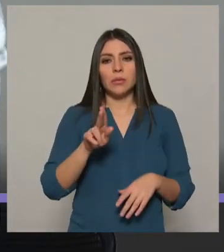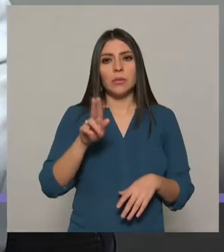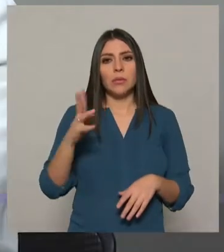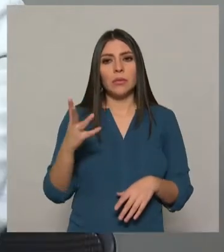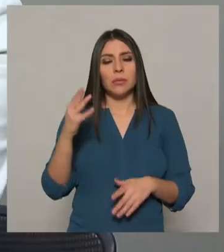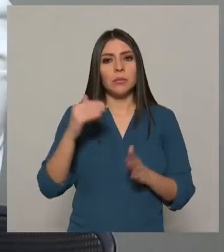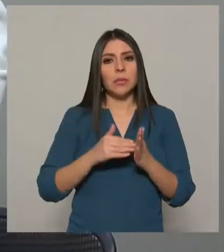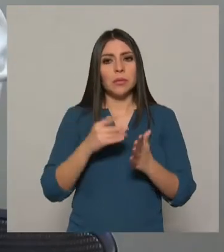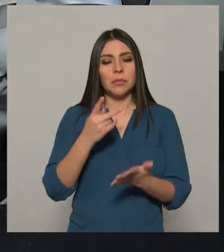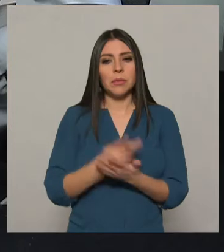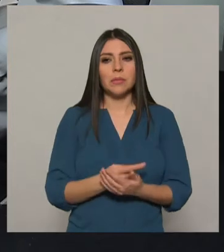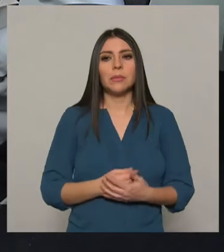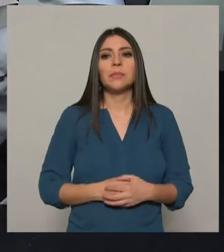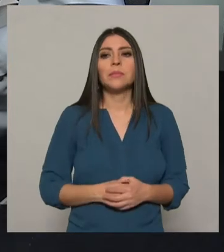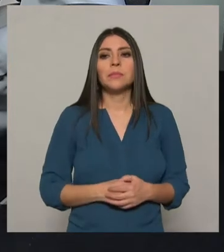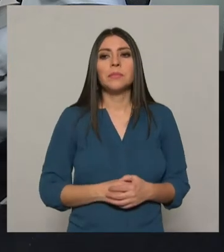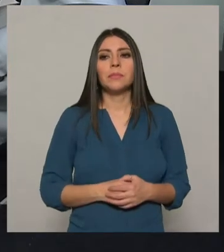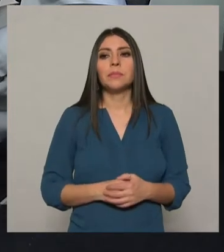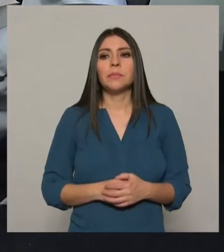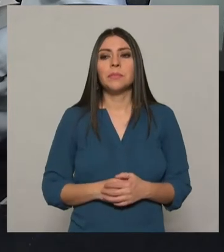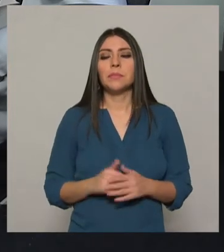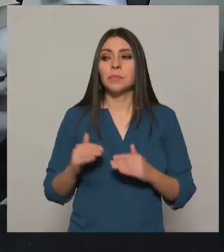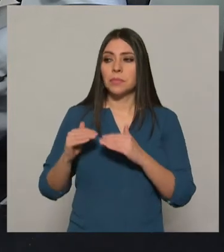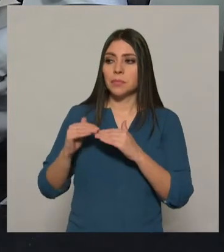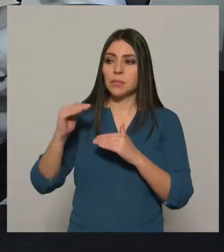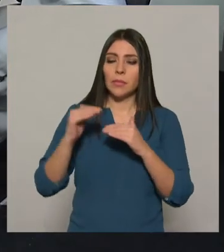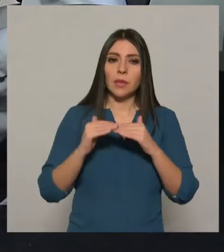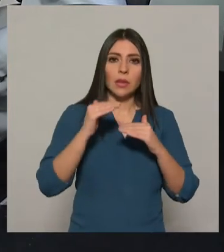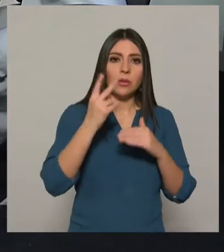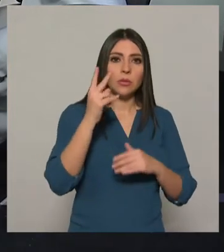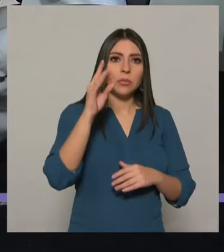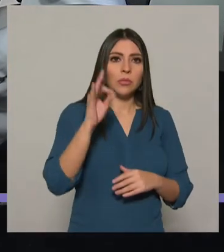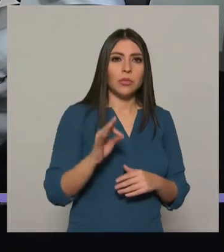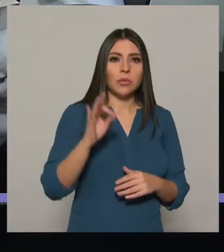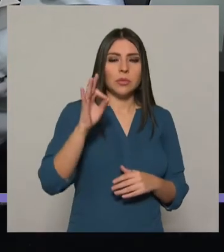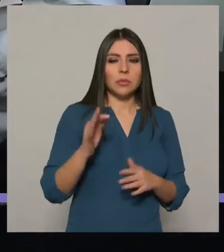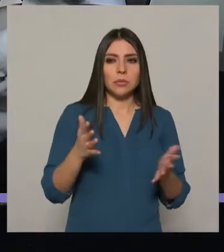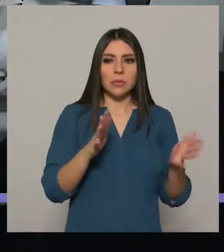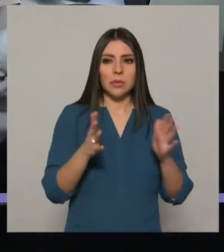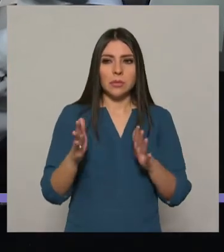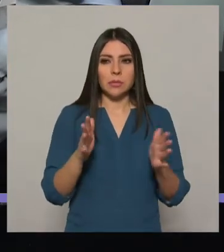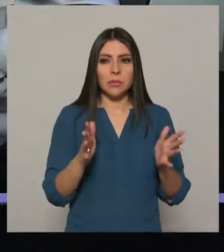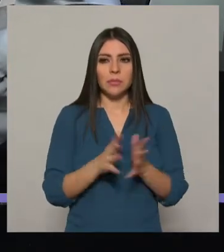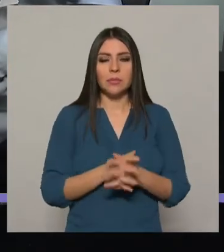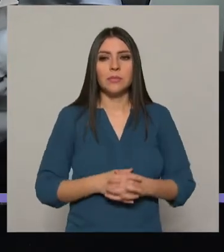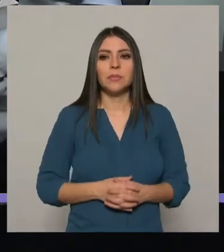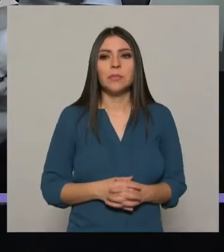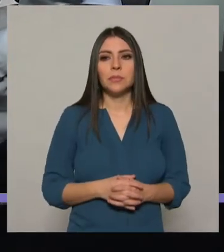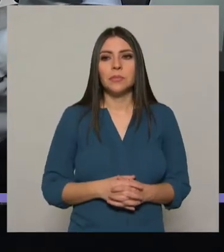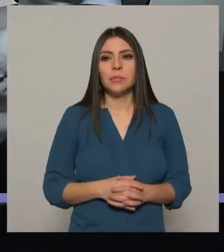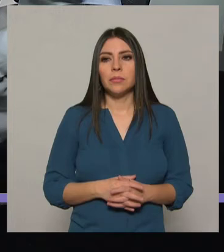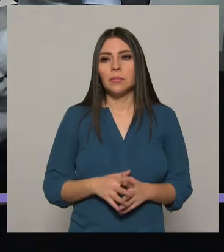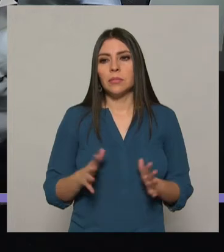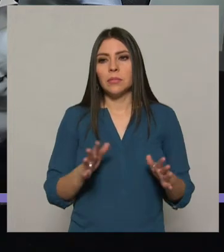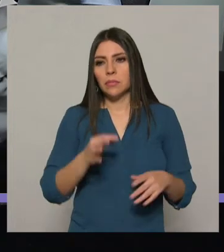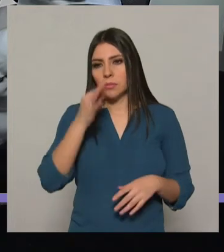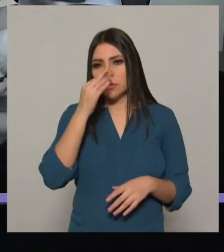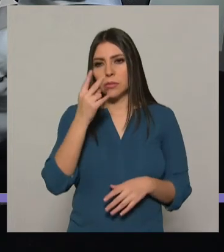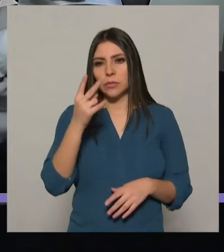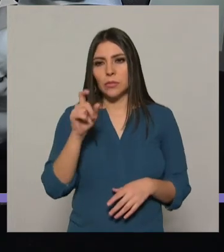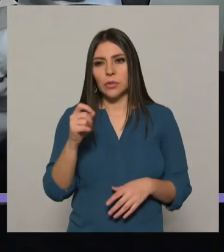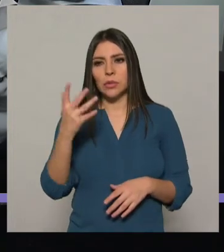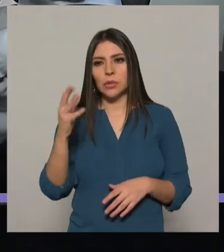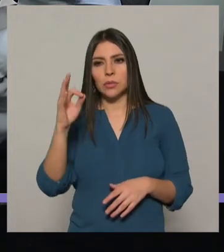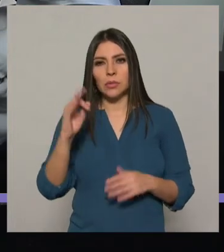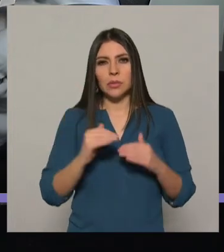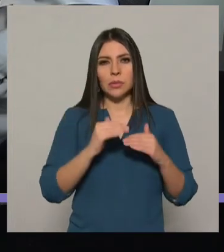Bueno, son 2% entonces incremento presupuestal. En promedio hay un incremento cercano al 2.5%. Lo que podemos